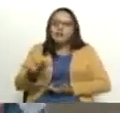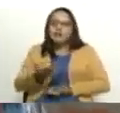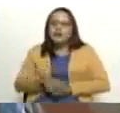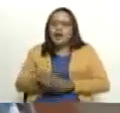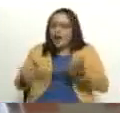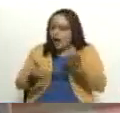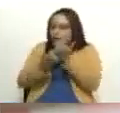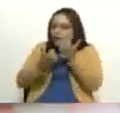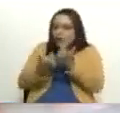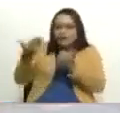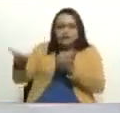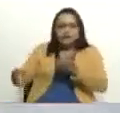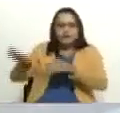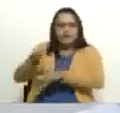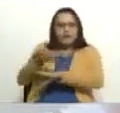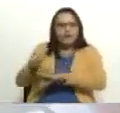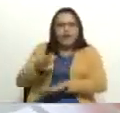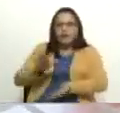apoyar esas cosas porque